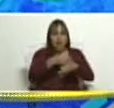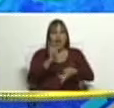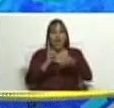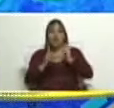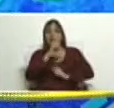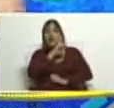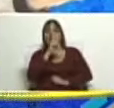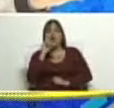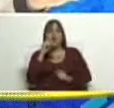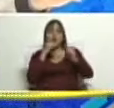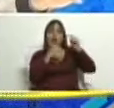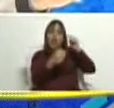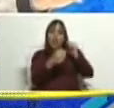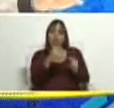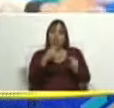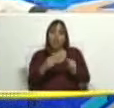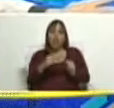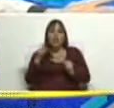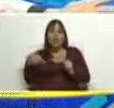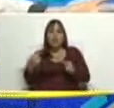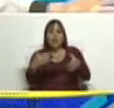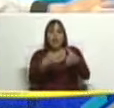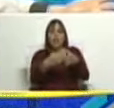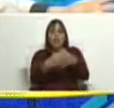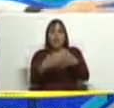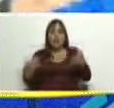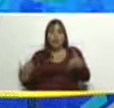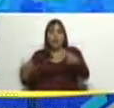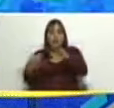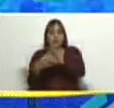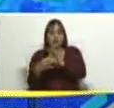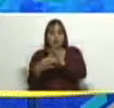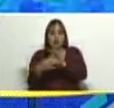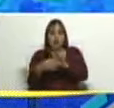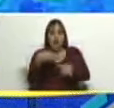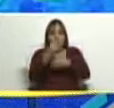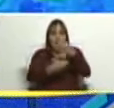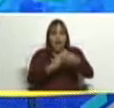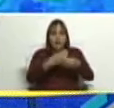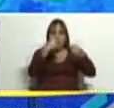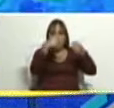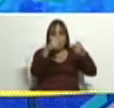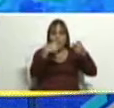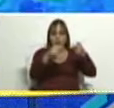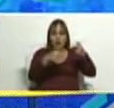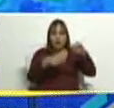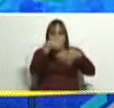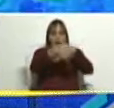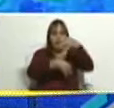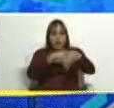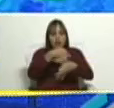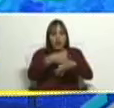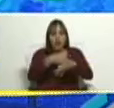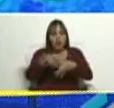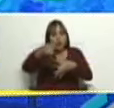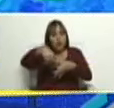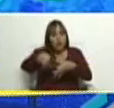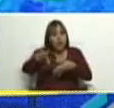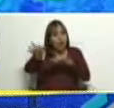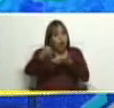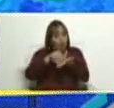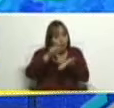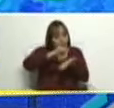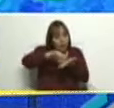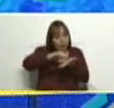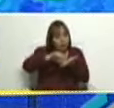nombraré y después el equipo juntos iremos implementándolas y explicándolas. Tomen nota,